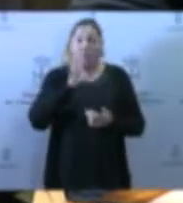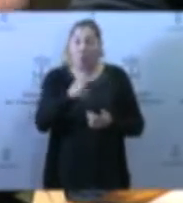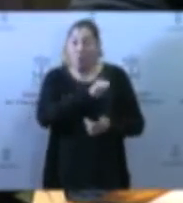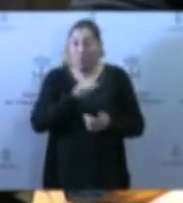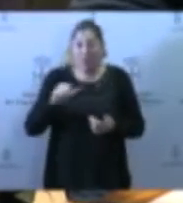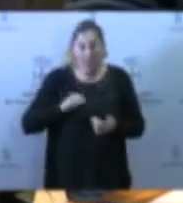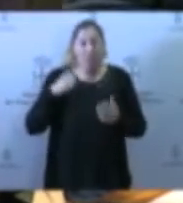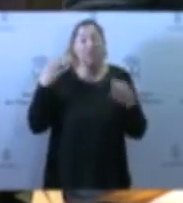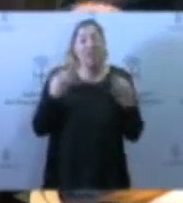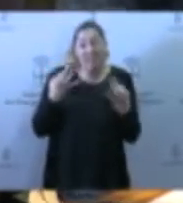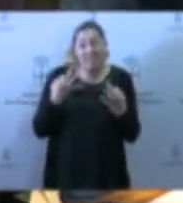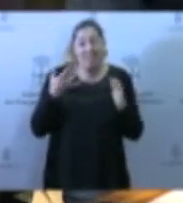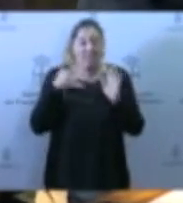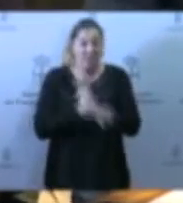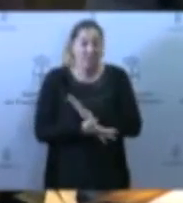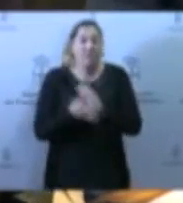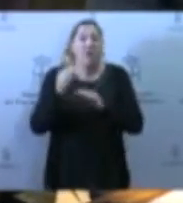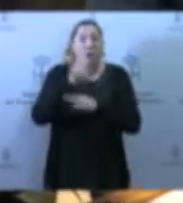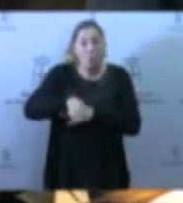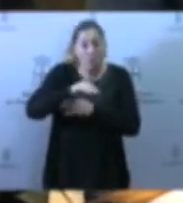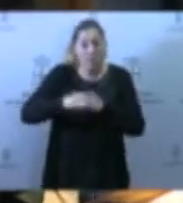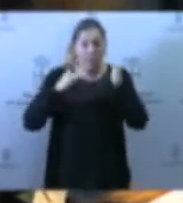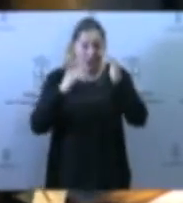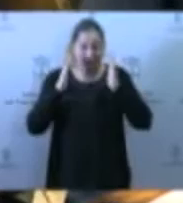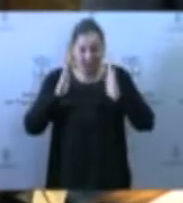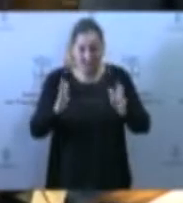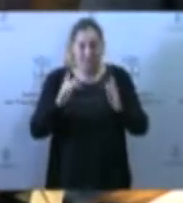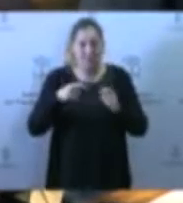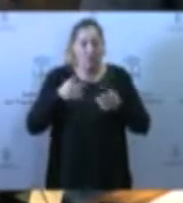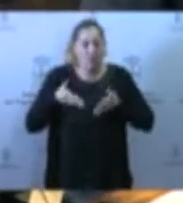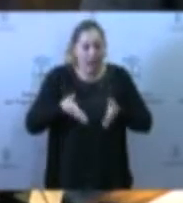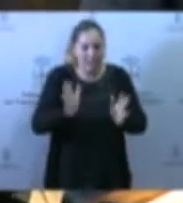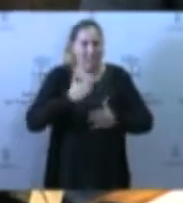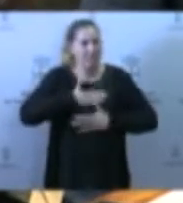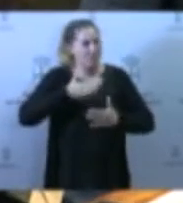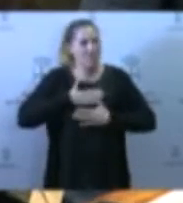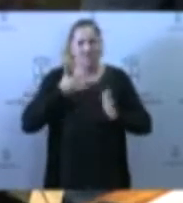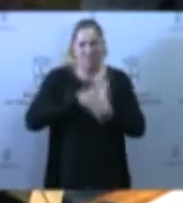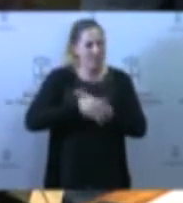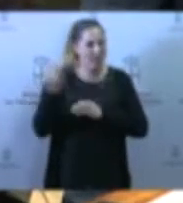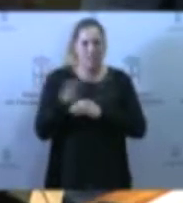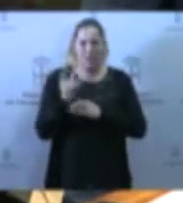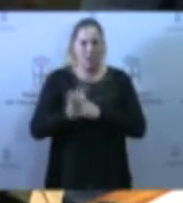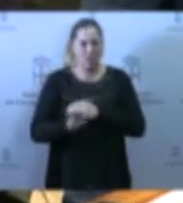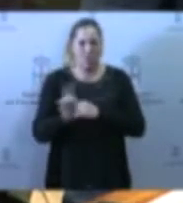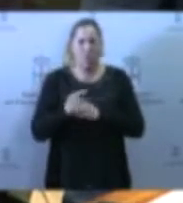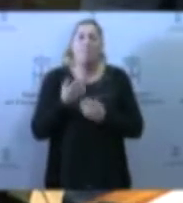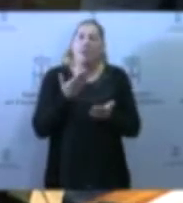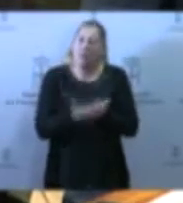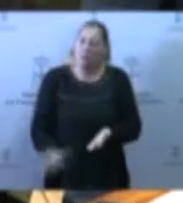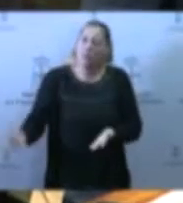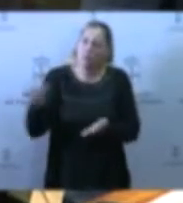non supón aforro e el cuidado e la atención sobre as nuestras vías públicas non lle mellor. Pedímoslos además que tomen en